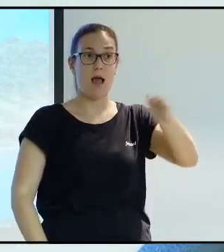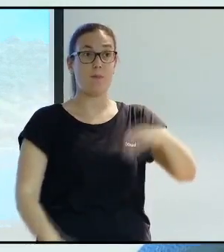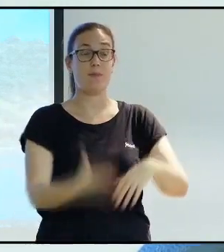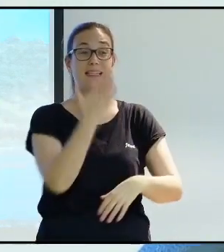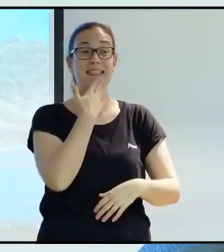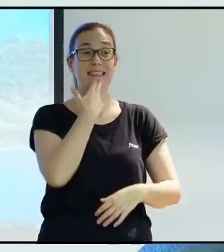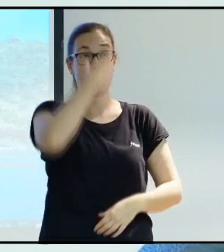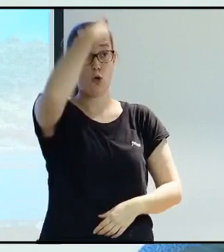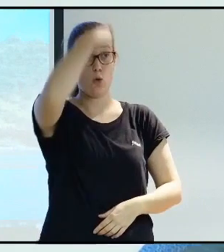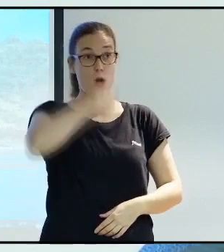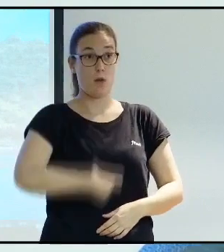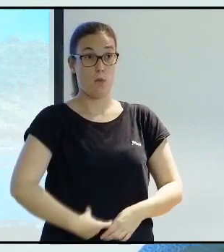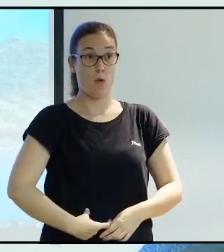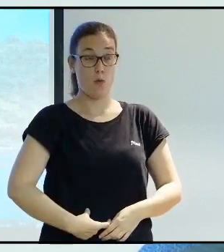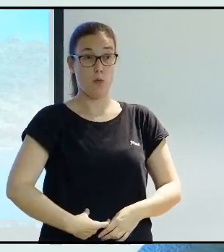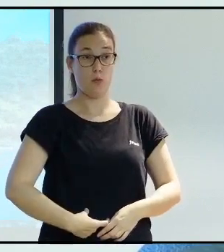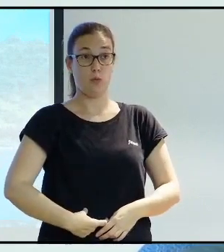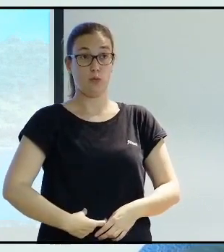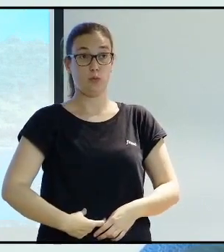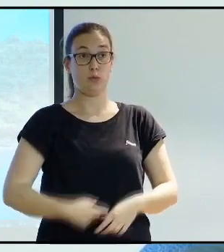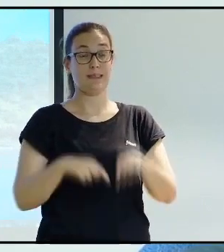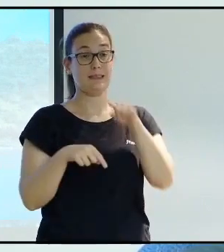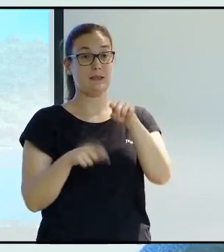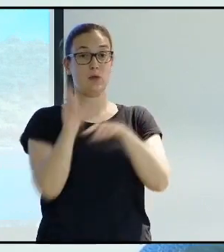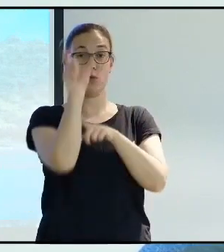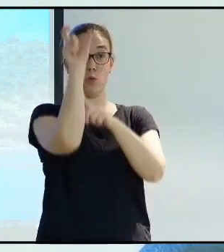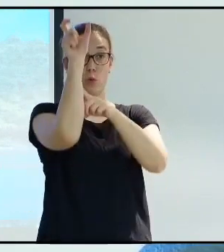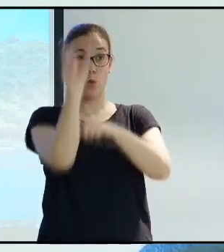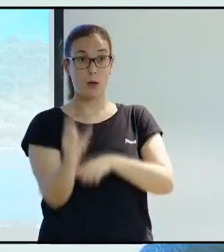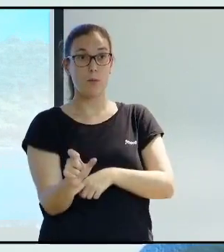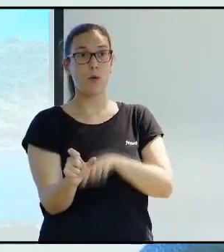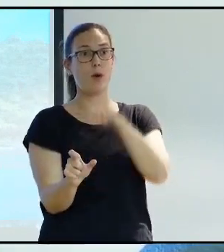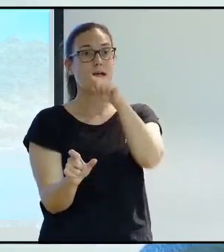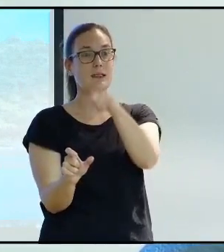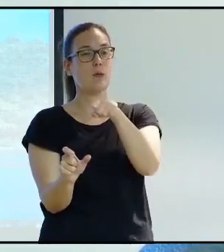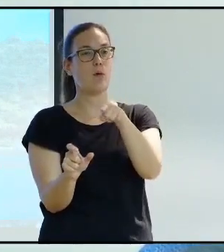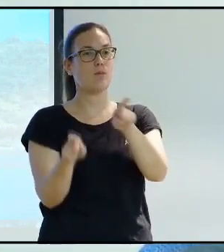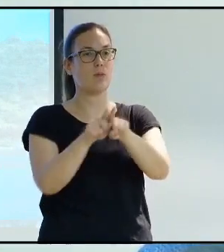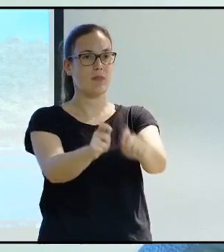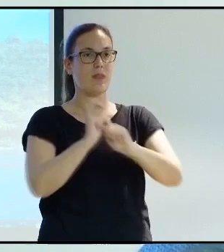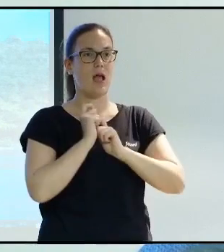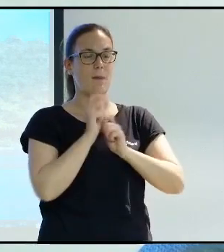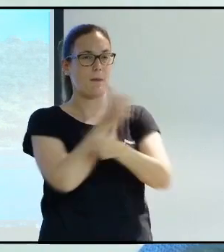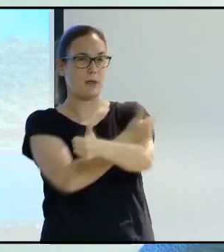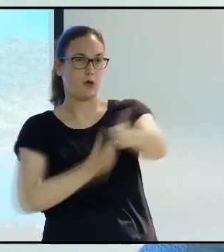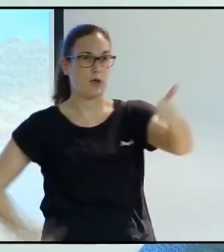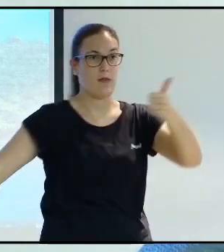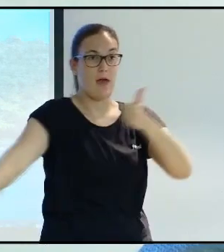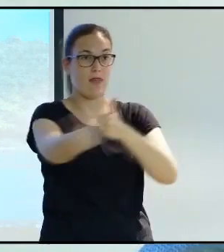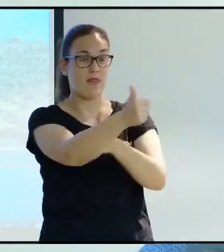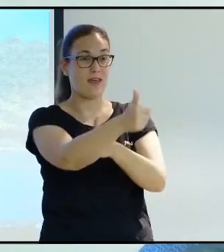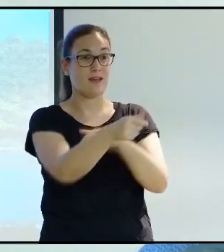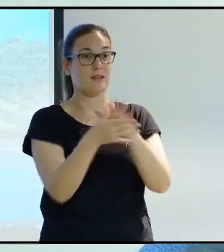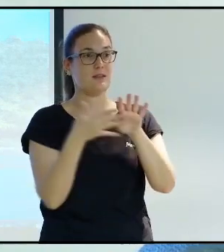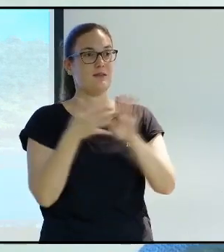cuerpo como un punto de anclaje prioritario, no vayamos a pensar que es el cuerpo